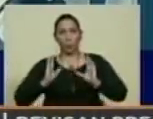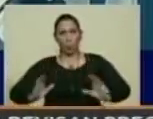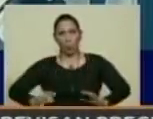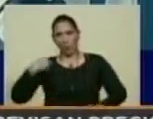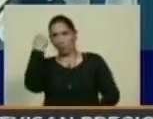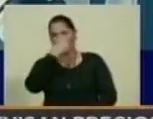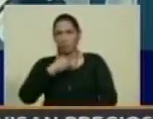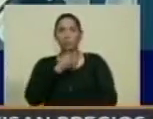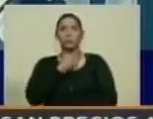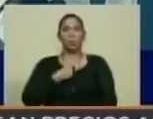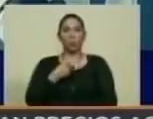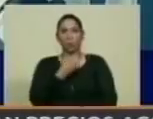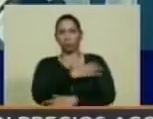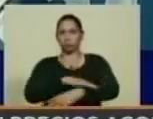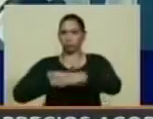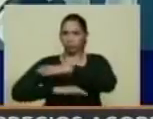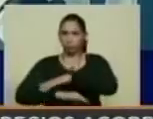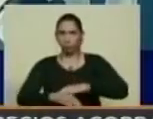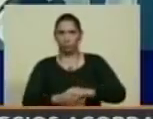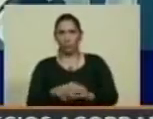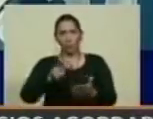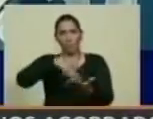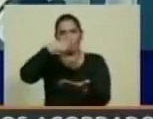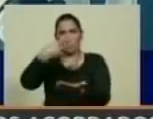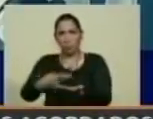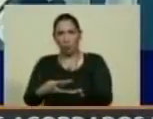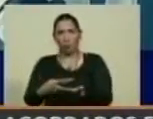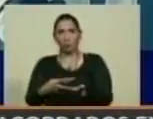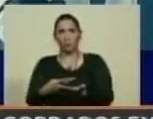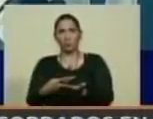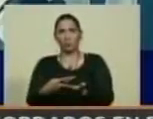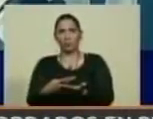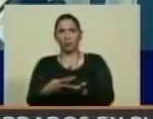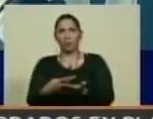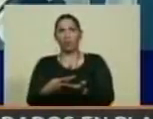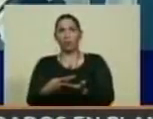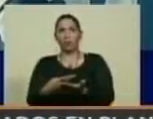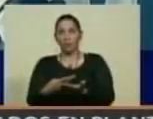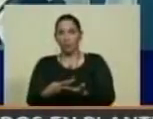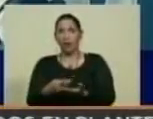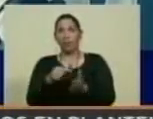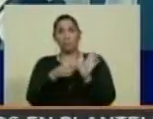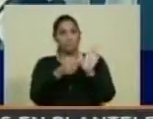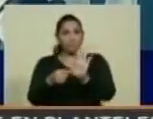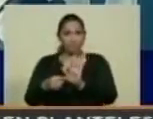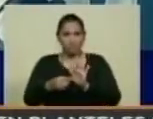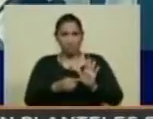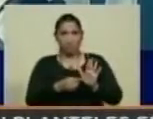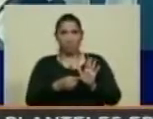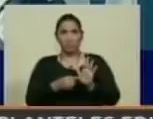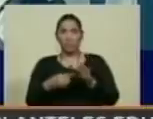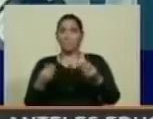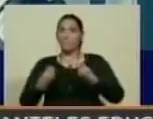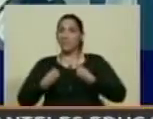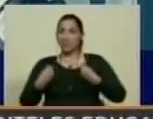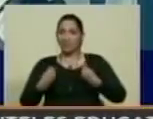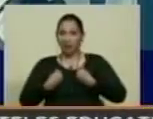cabeza, tórax y extremidades, producto de la caída, con 4 heridas, las cuales presentaron reacción vital,